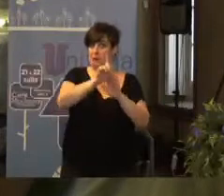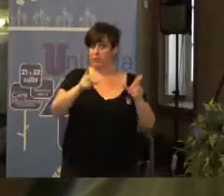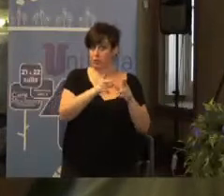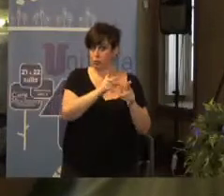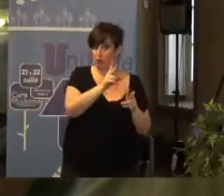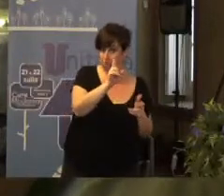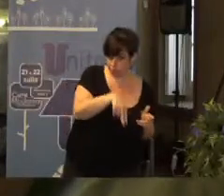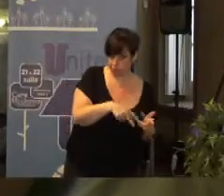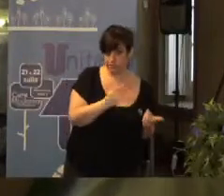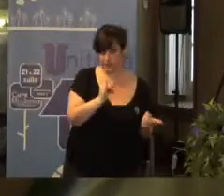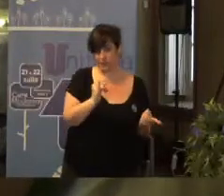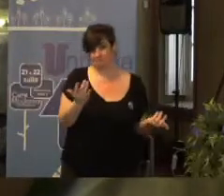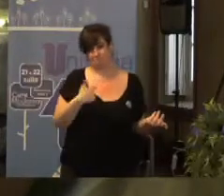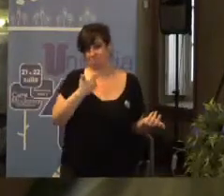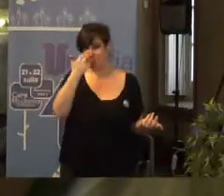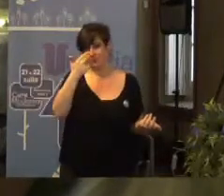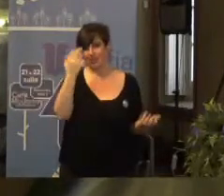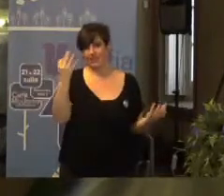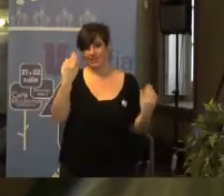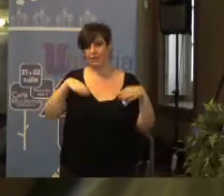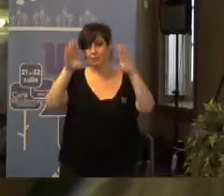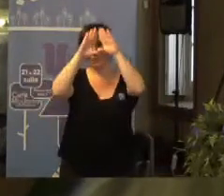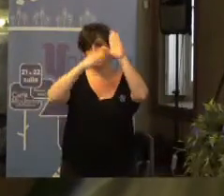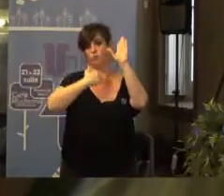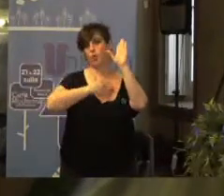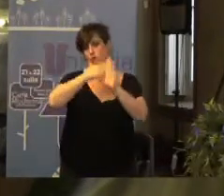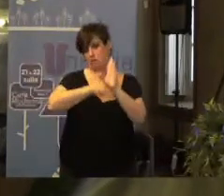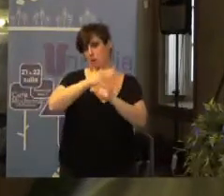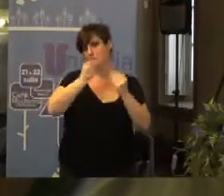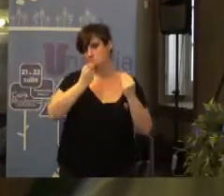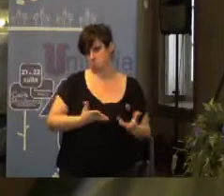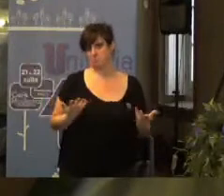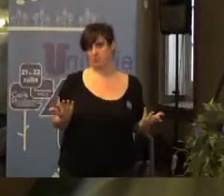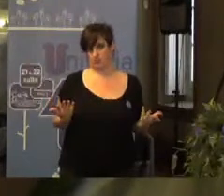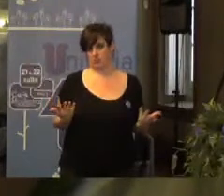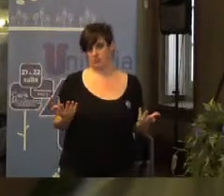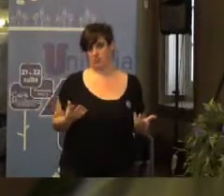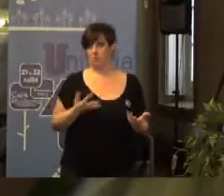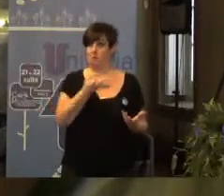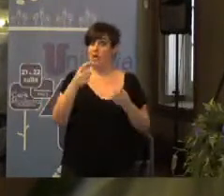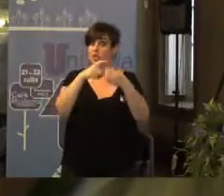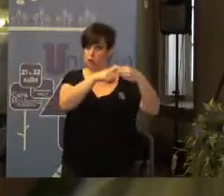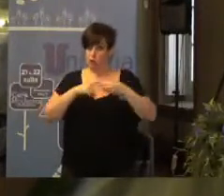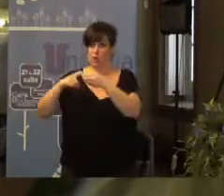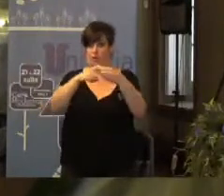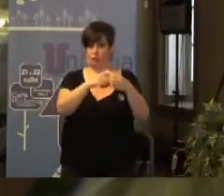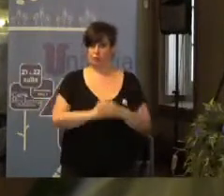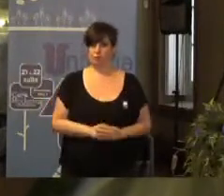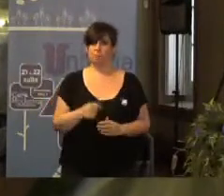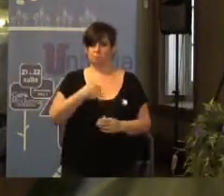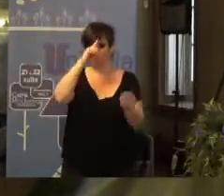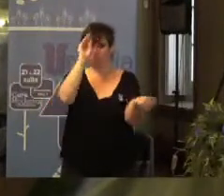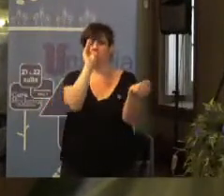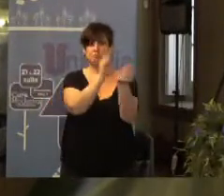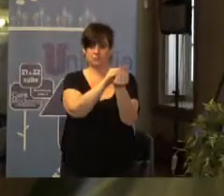interesa é o feminismo de clase, porque iso crea clase e solidaridade. Eu estou de acordo no que decides que habría que